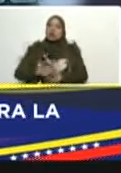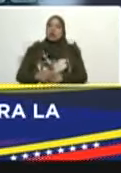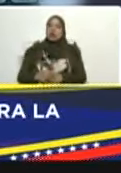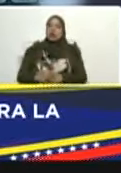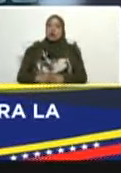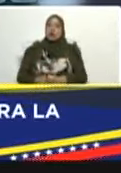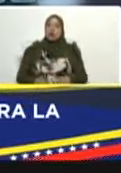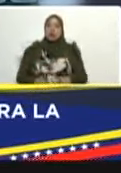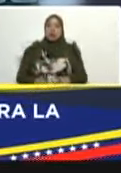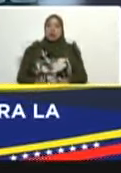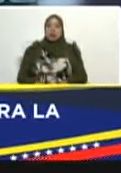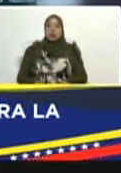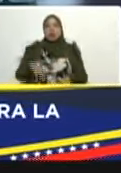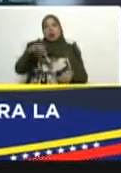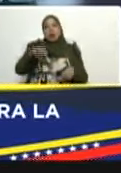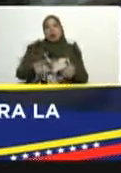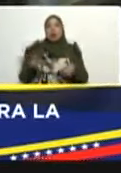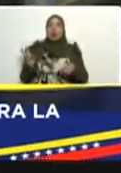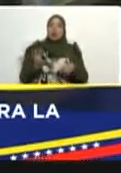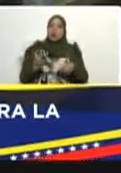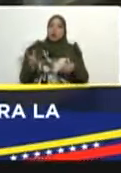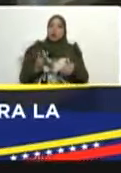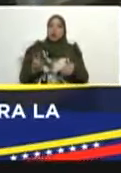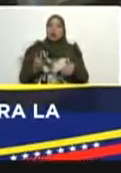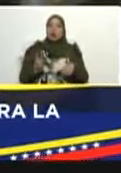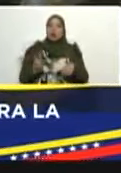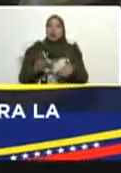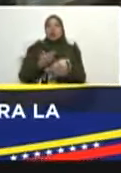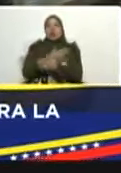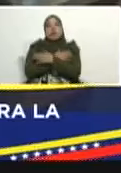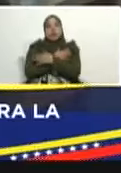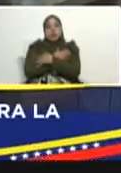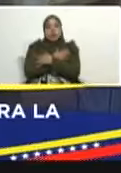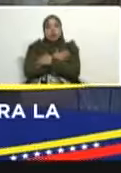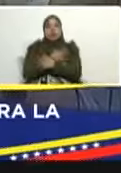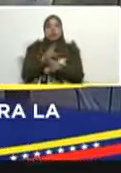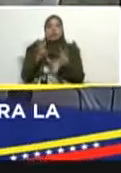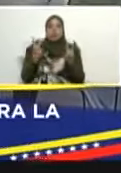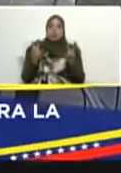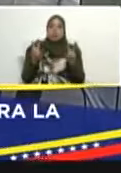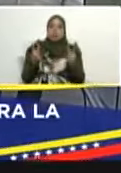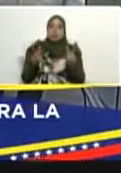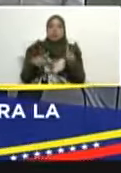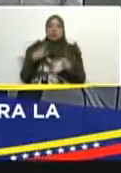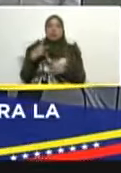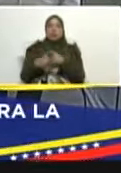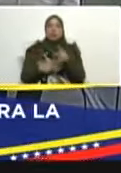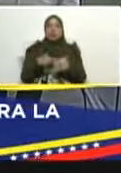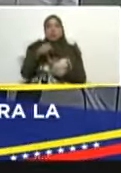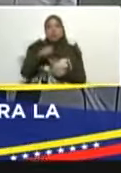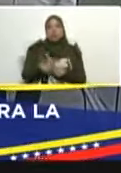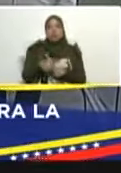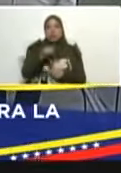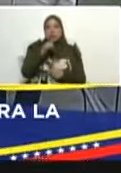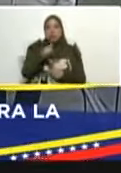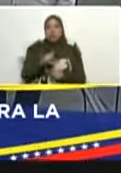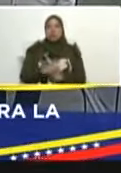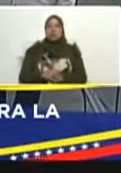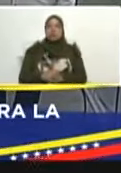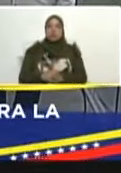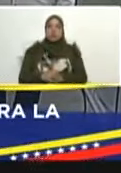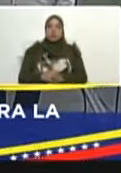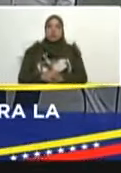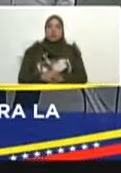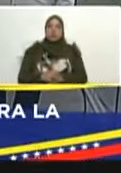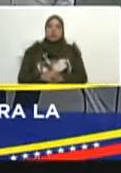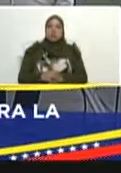usted felicitar al Estado venezolano, felicitar esta innovación, cuando hoy estamos inaugurando pues este